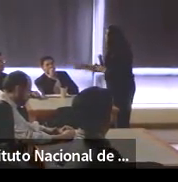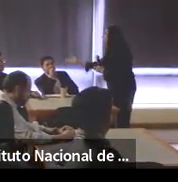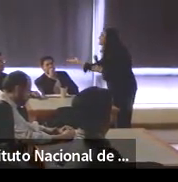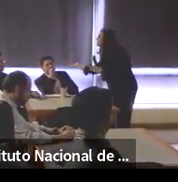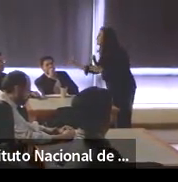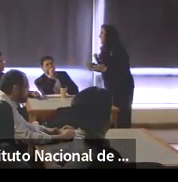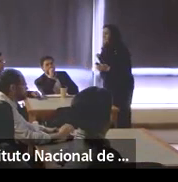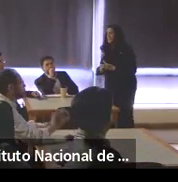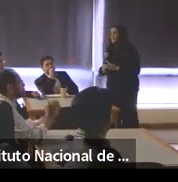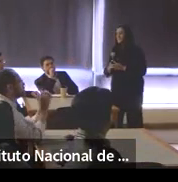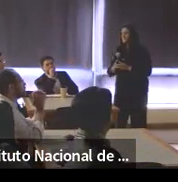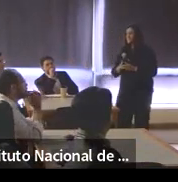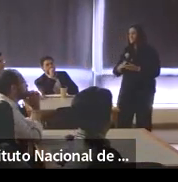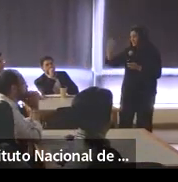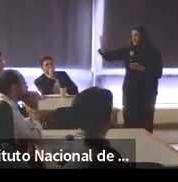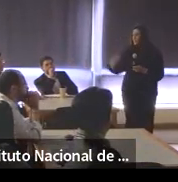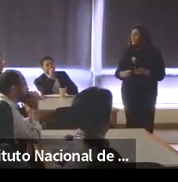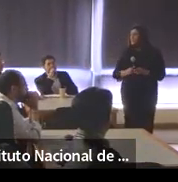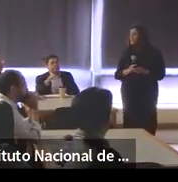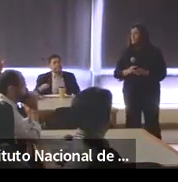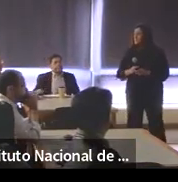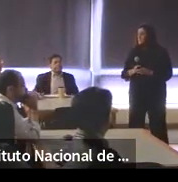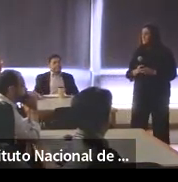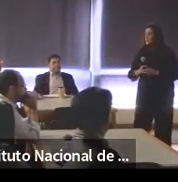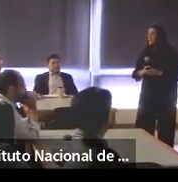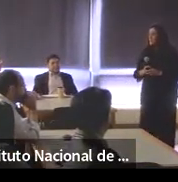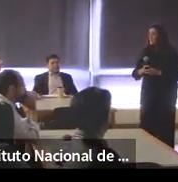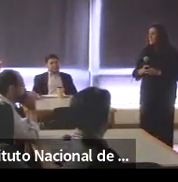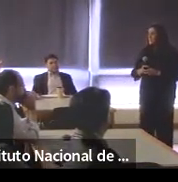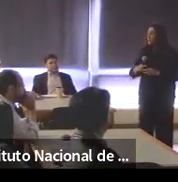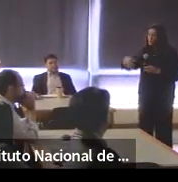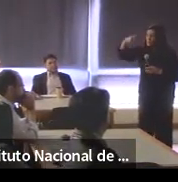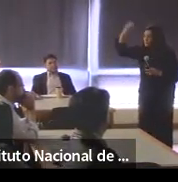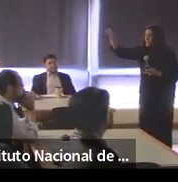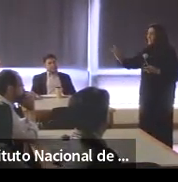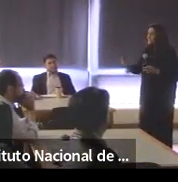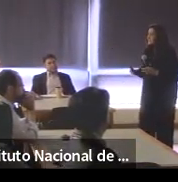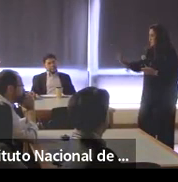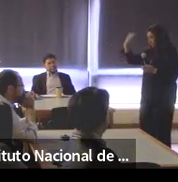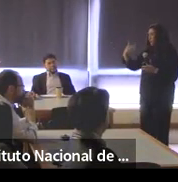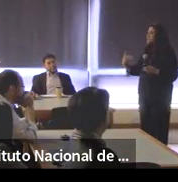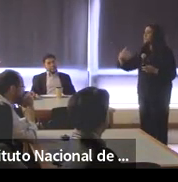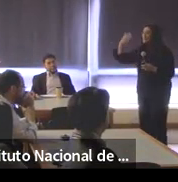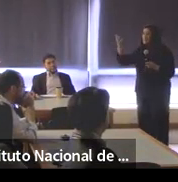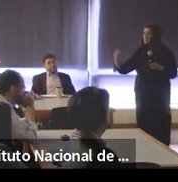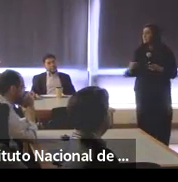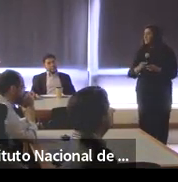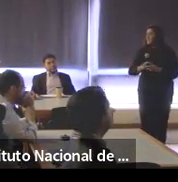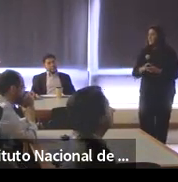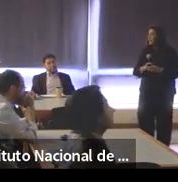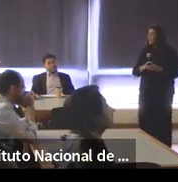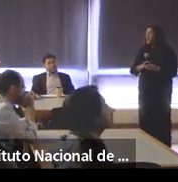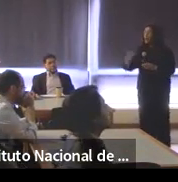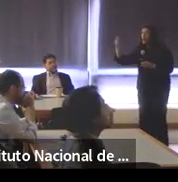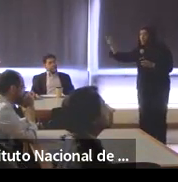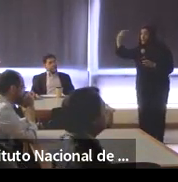de eso que estoy instruyendo tiene que ver contigo Cómo reflejas tu postura ante tu